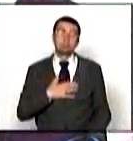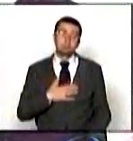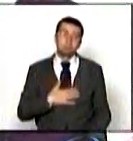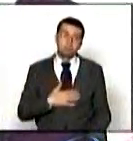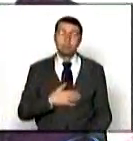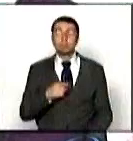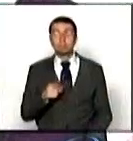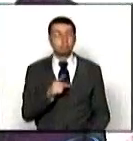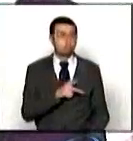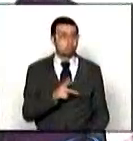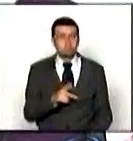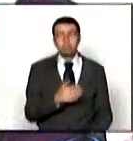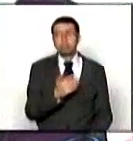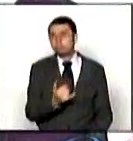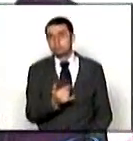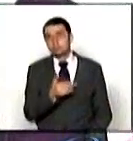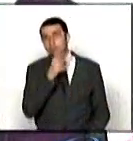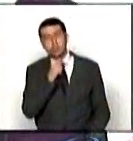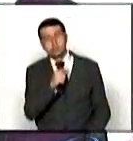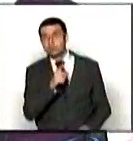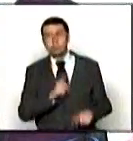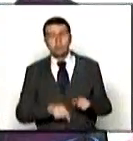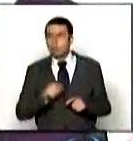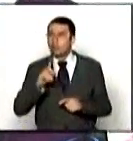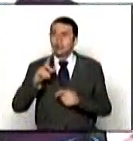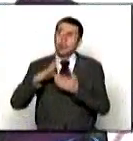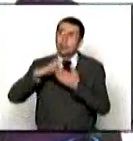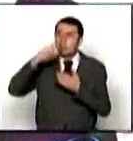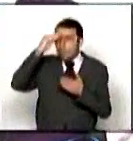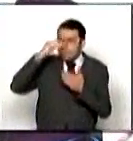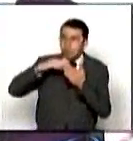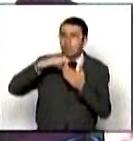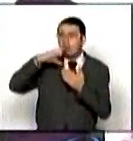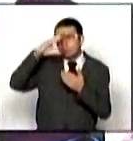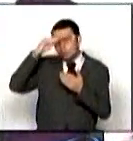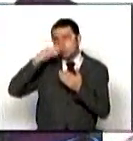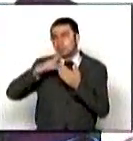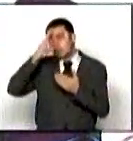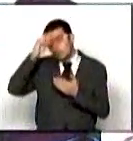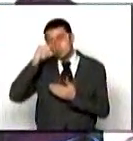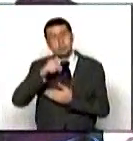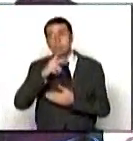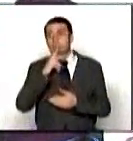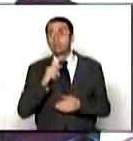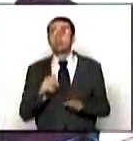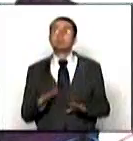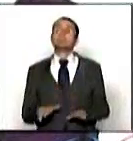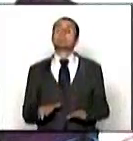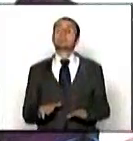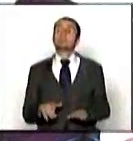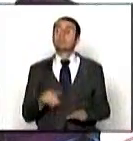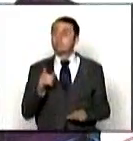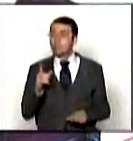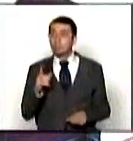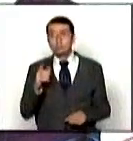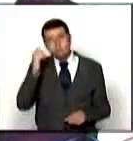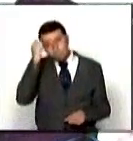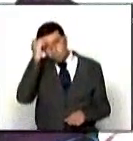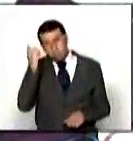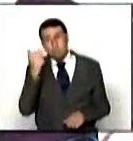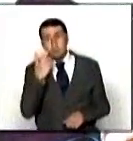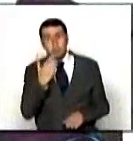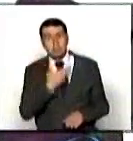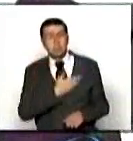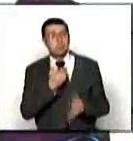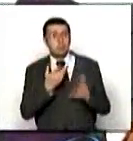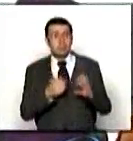que prácticamente no va a mejorar ni siquiera su rendimiento escolar ni intelectual, sino que ya se va a estar quieto, porque lo que quiere el profesor, lo que quiere el papá desesperado y la familia es que ese